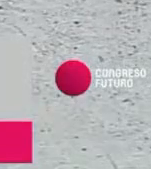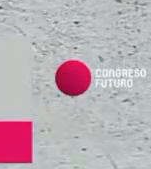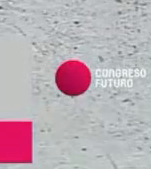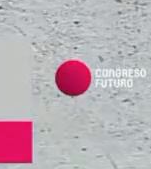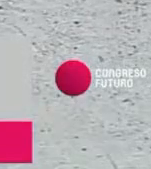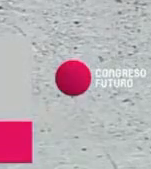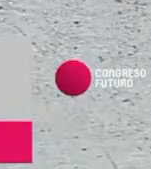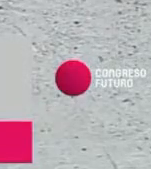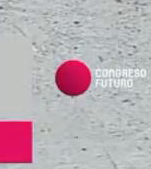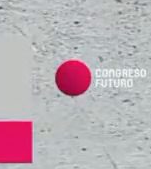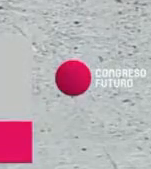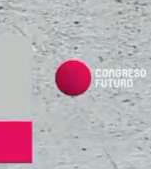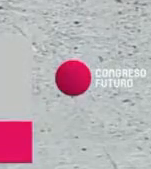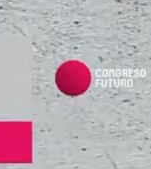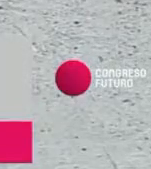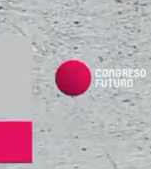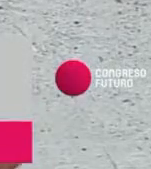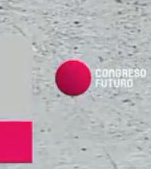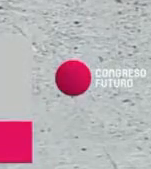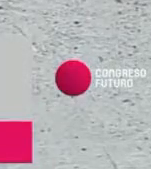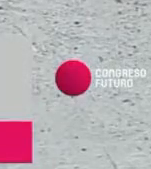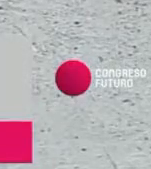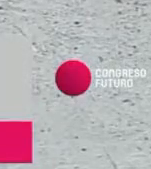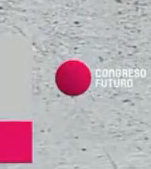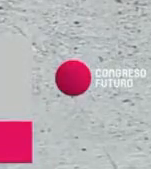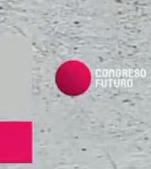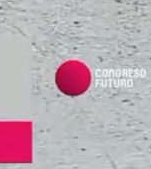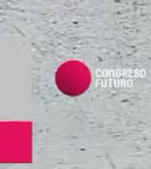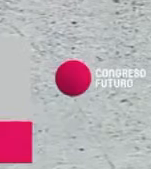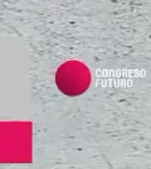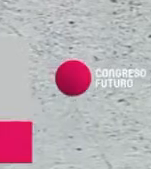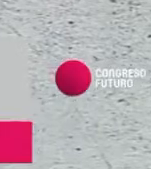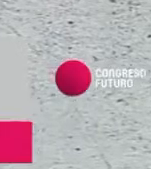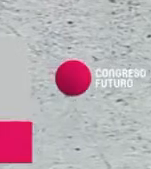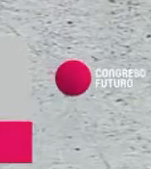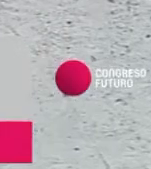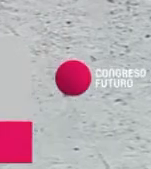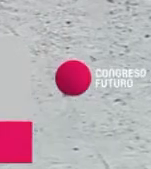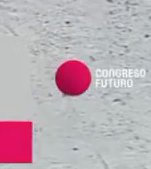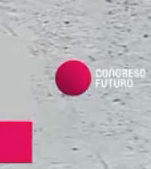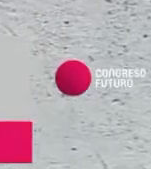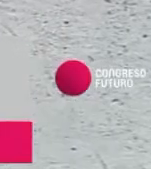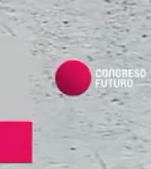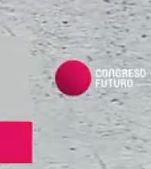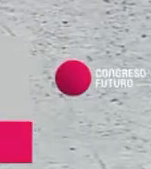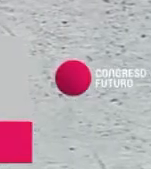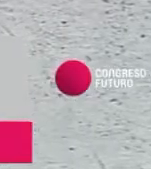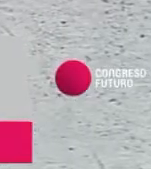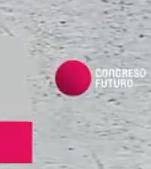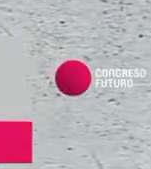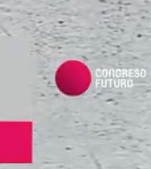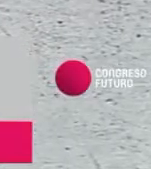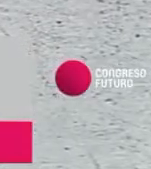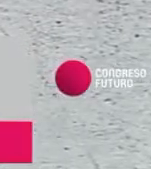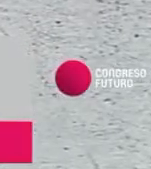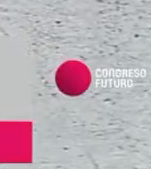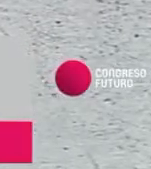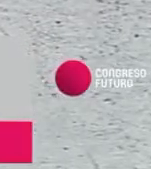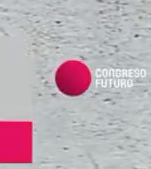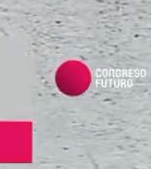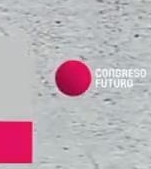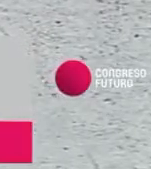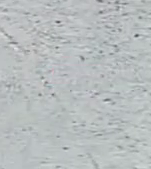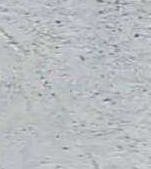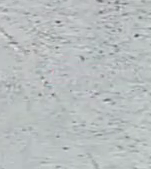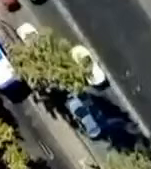estos derechos a los conocimientos, que también se conocen como el derecho a la ciencia, en la nueva Constitución, que va a ser clave también para pensar el